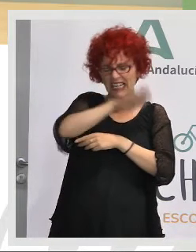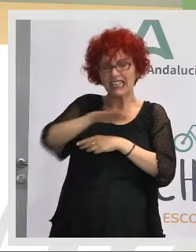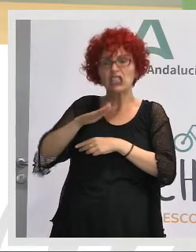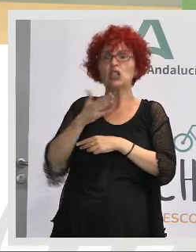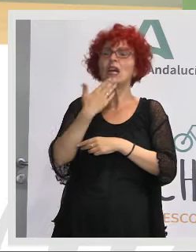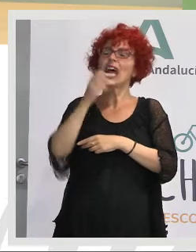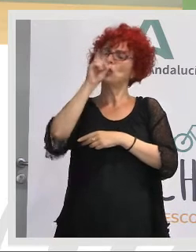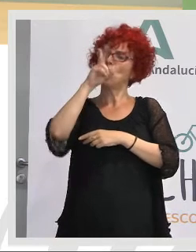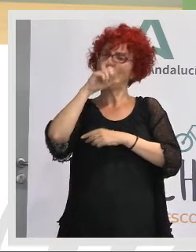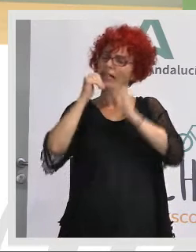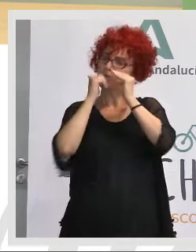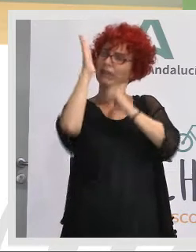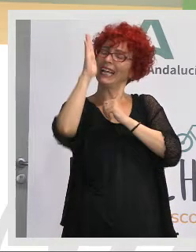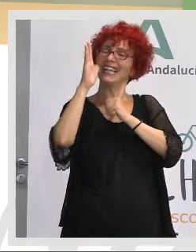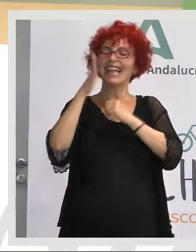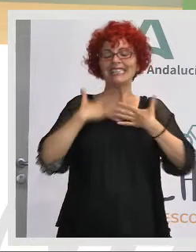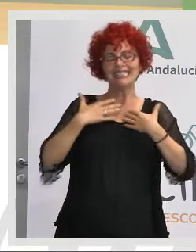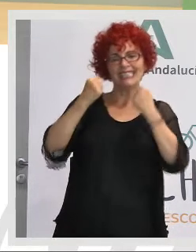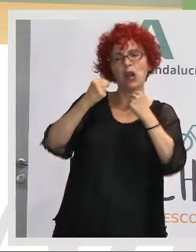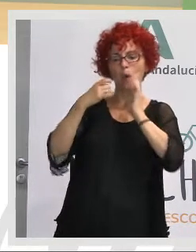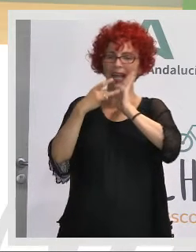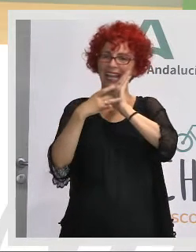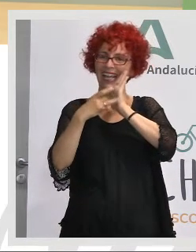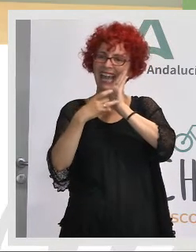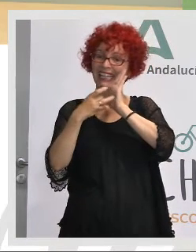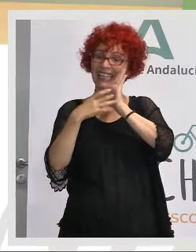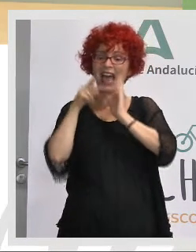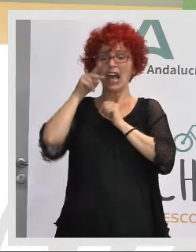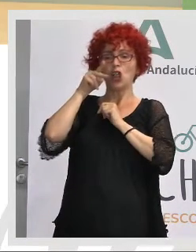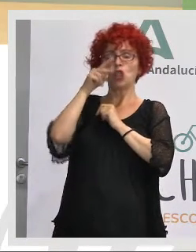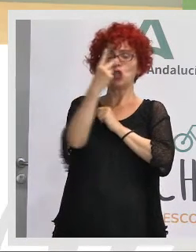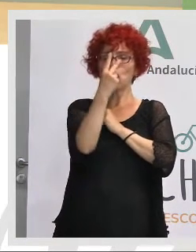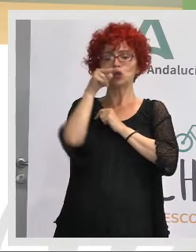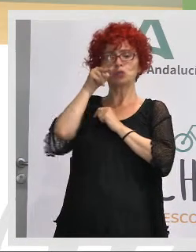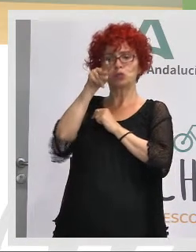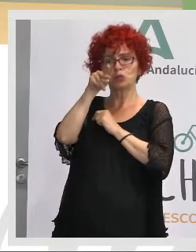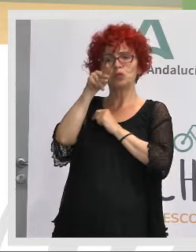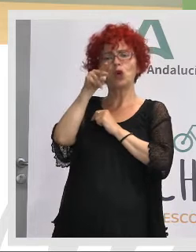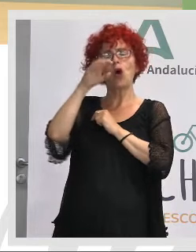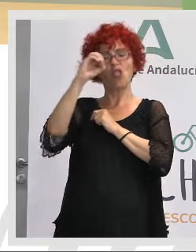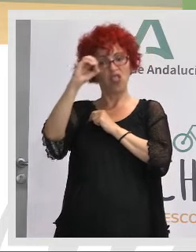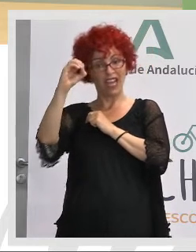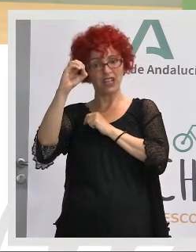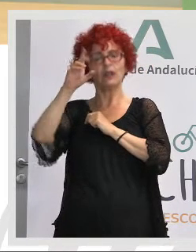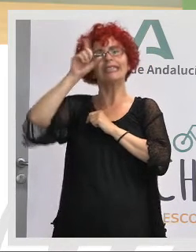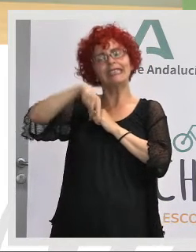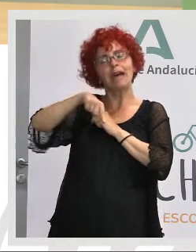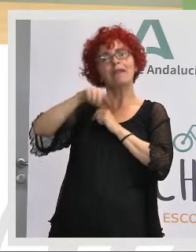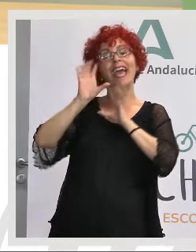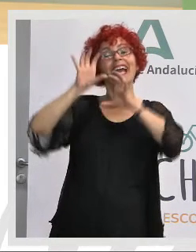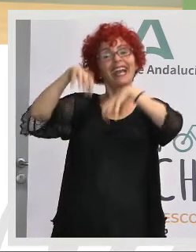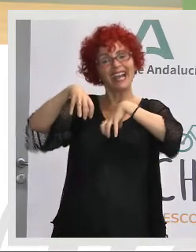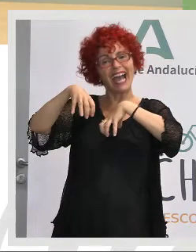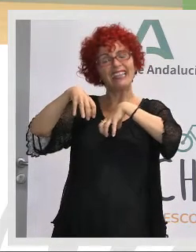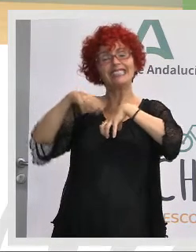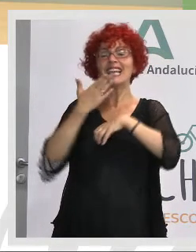Movilidad Sostenible, Salud y Calidad de Vida 2.0, y el Colegio Josefina Pascual de Cádiz, también de 6 a